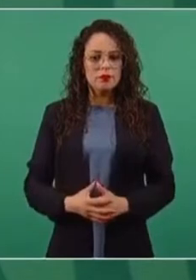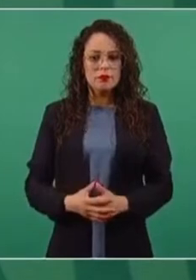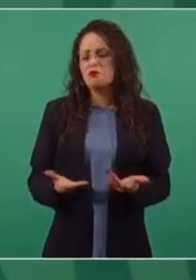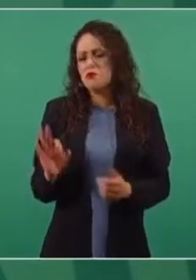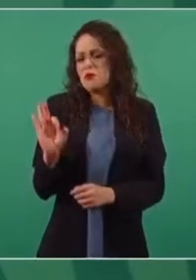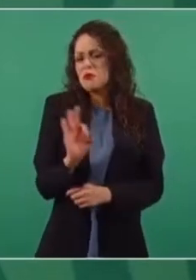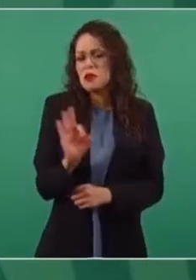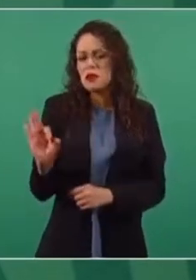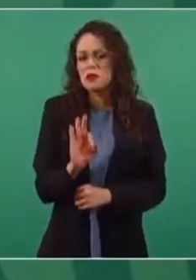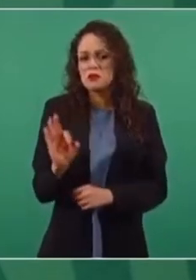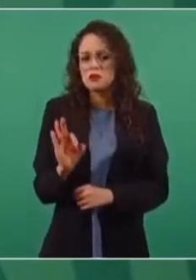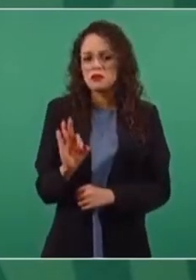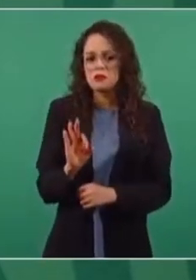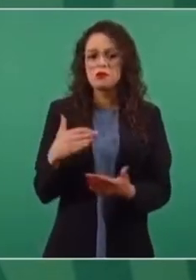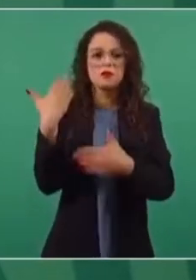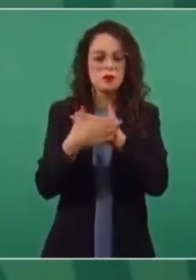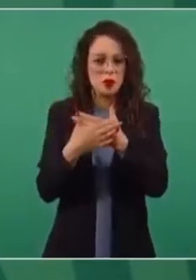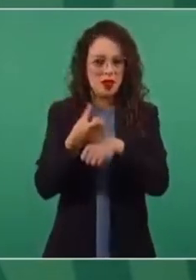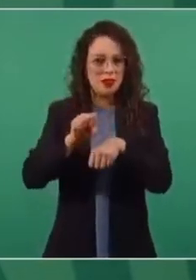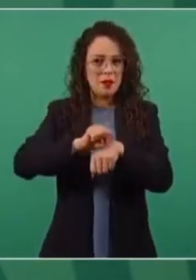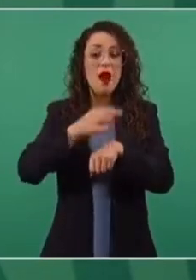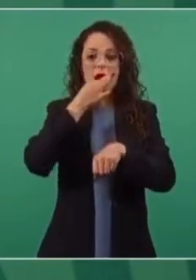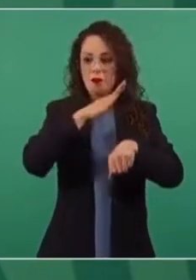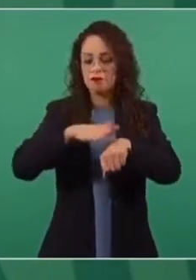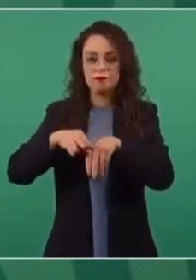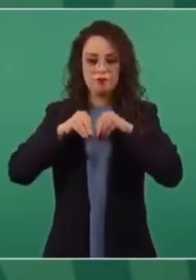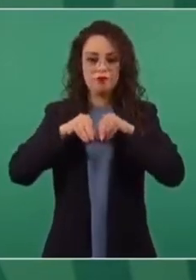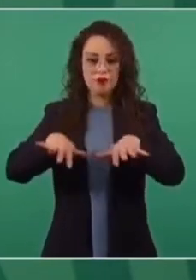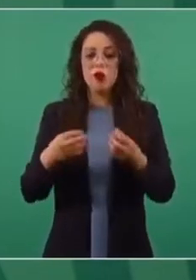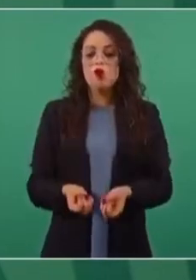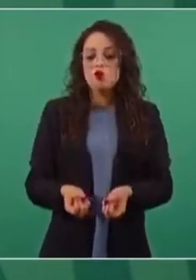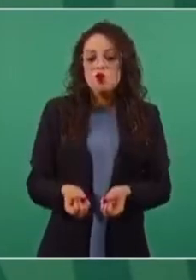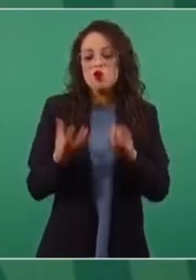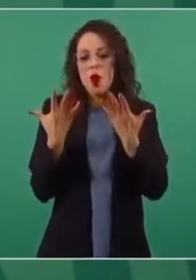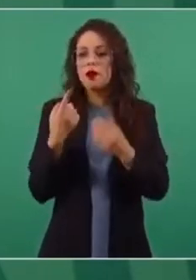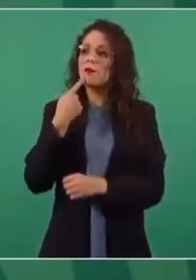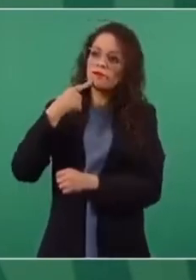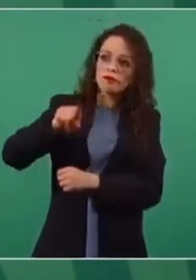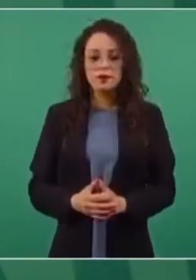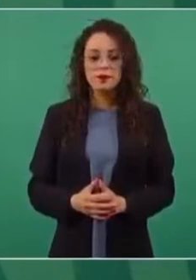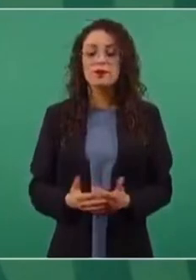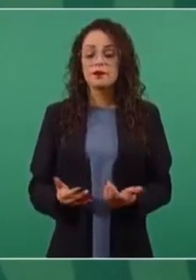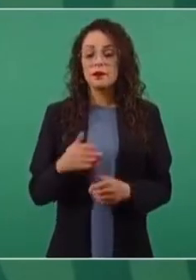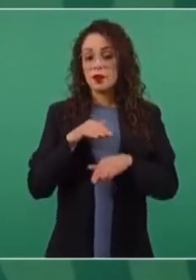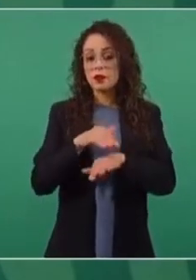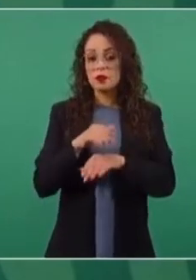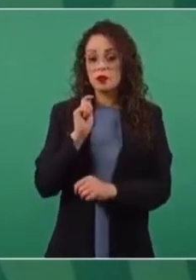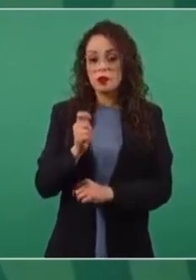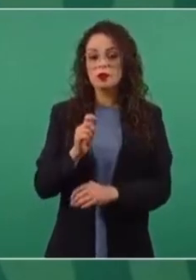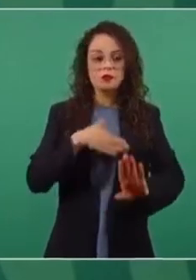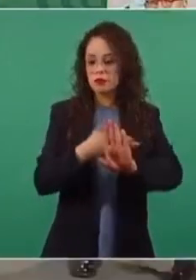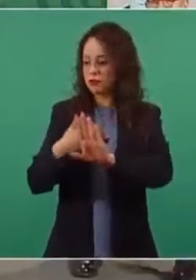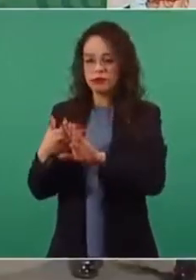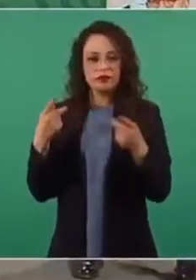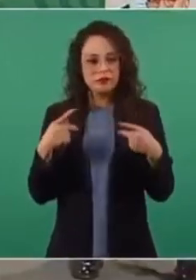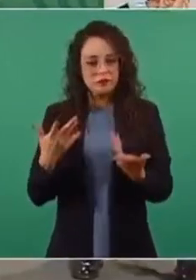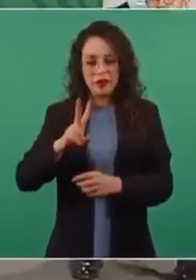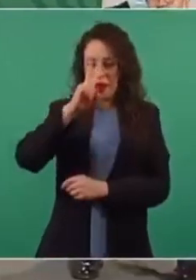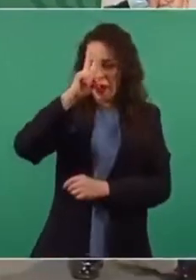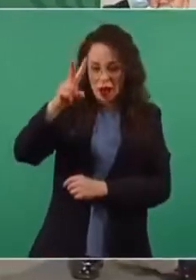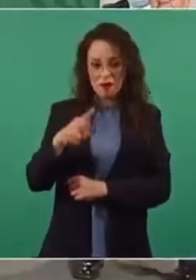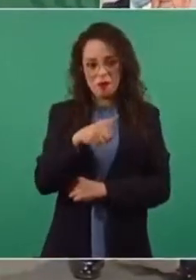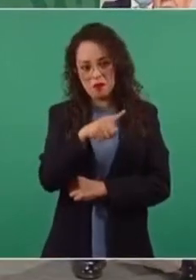A lo mejor la semana próxima se informa de cuántas denuncias se han presentado sobre las agresiones que han habido, las